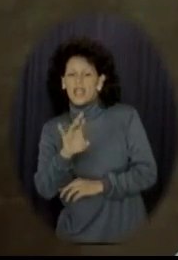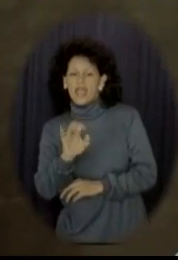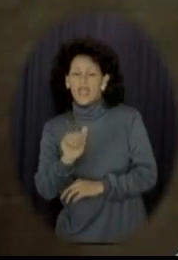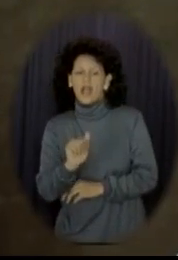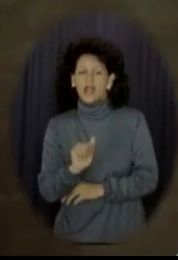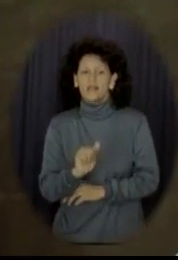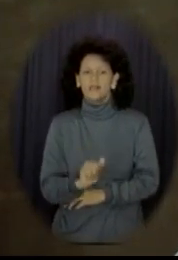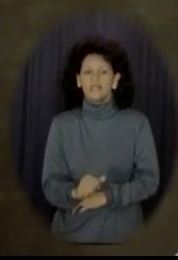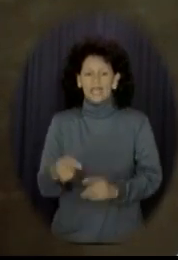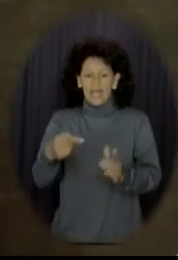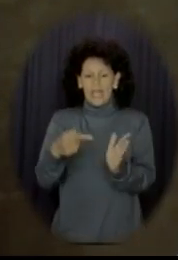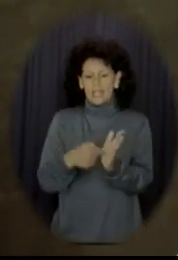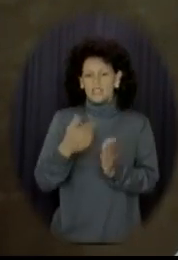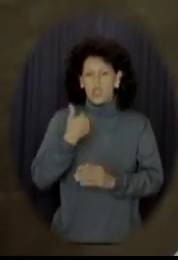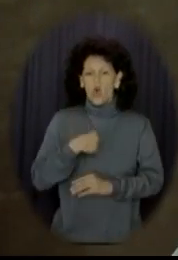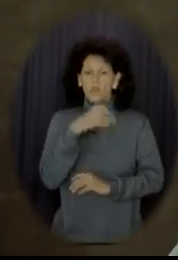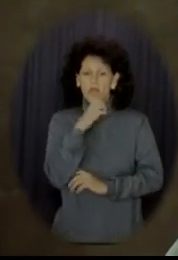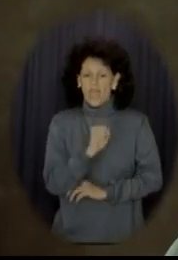¿De Galilea?